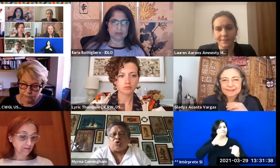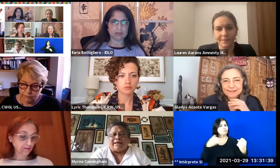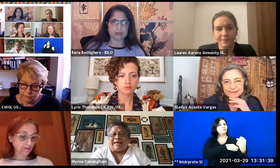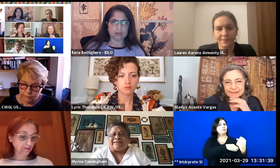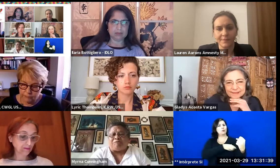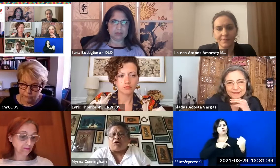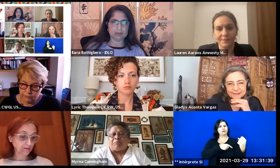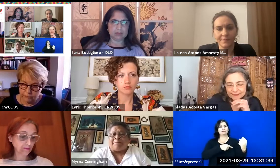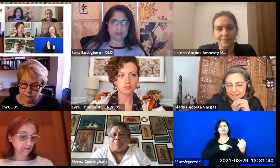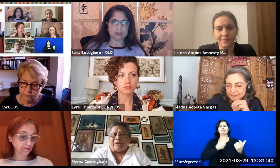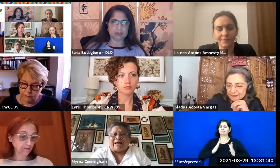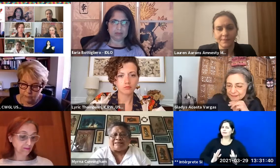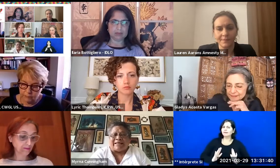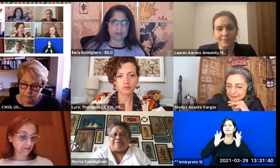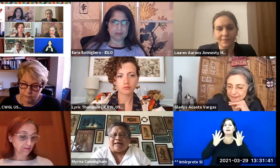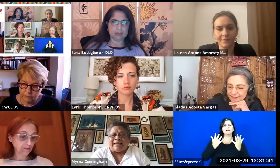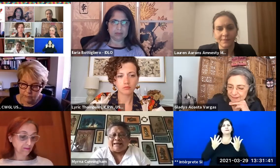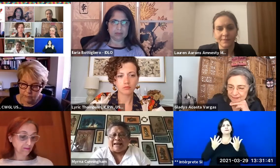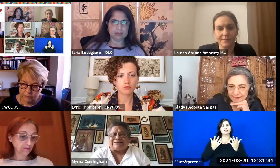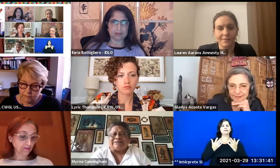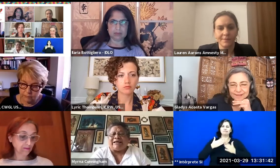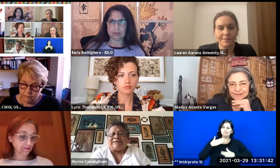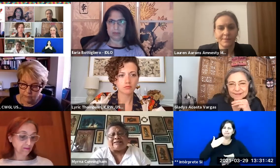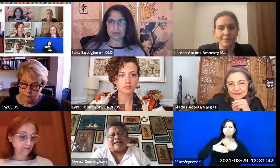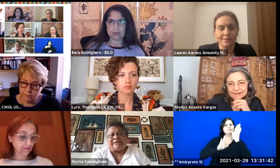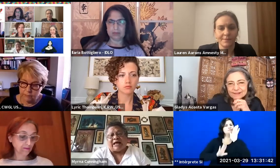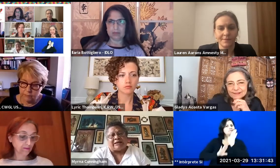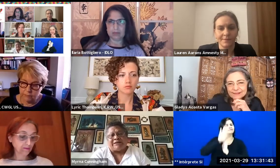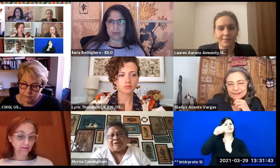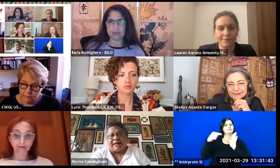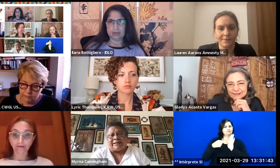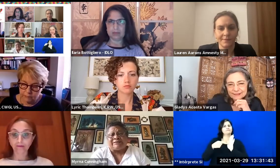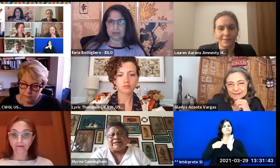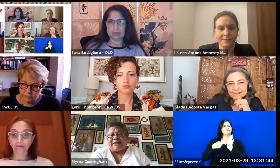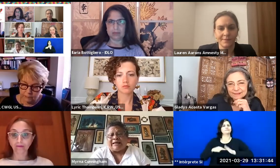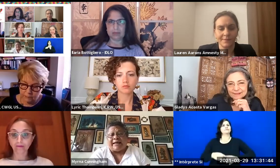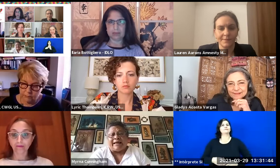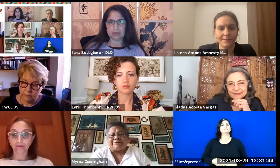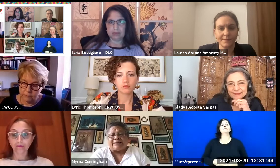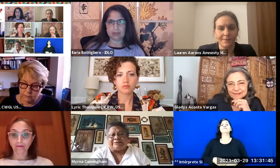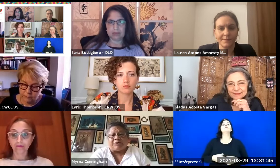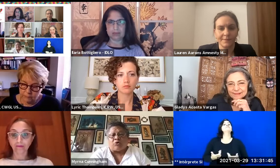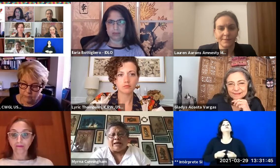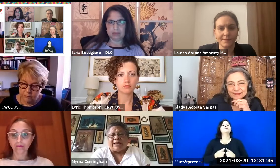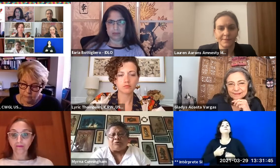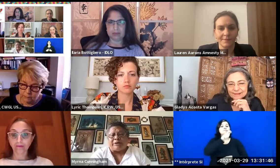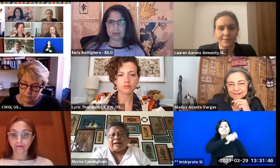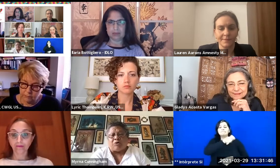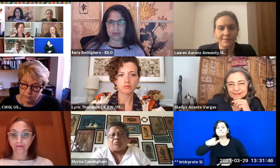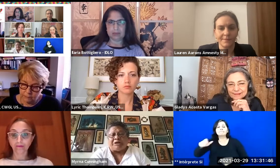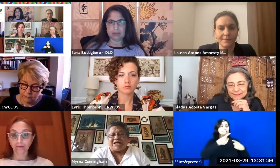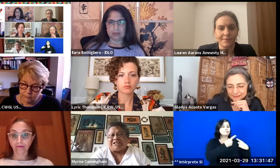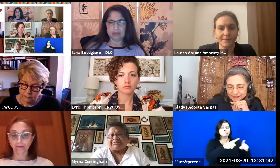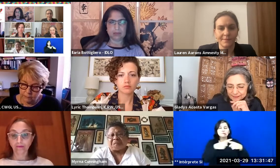participando de forma muy activa en las distintas actividades que se desarrollan en